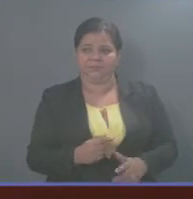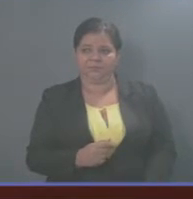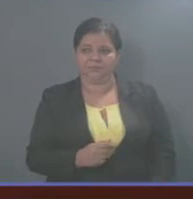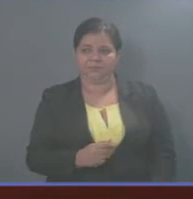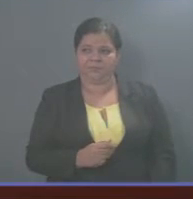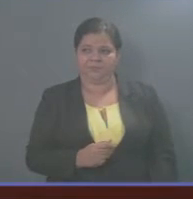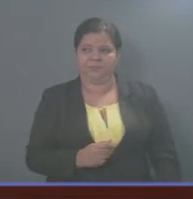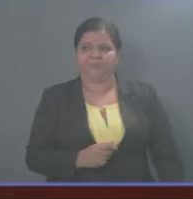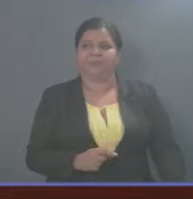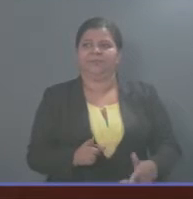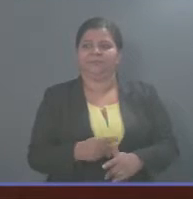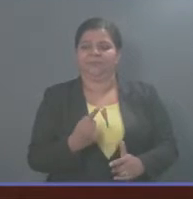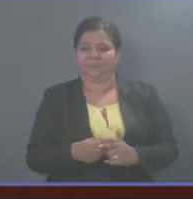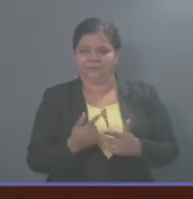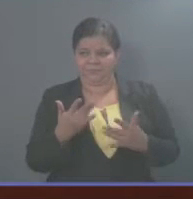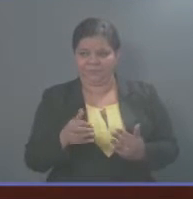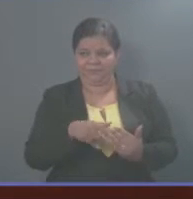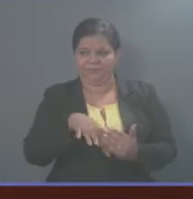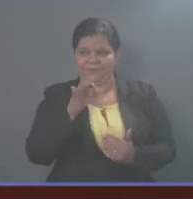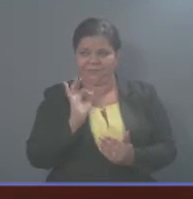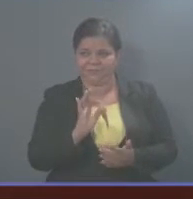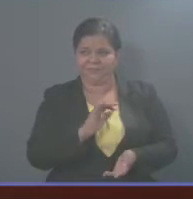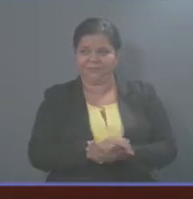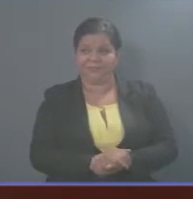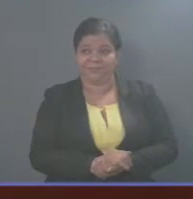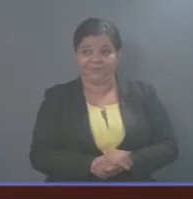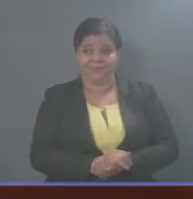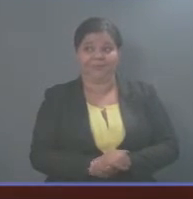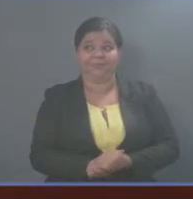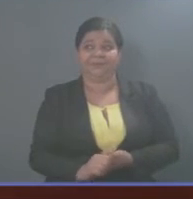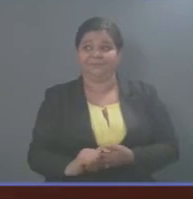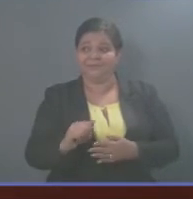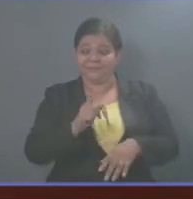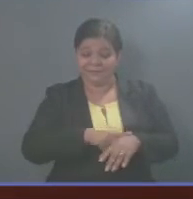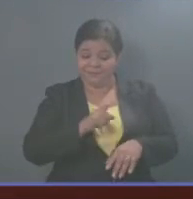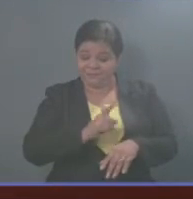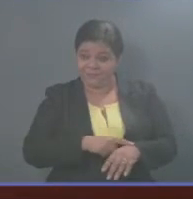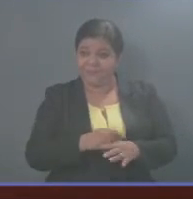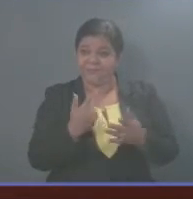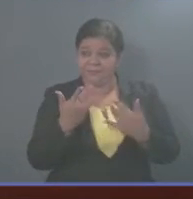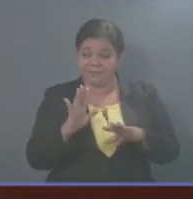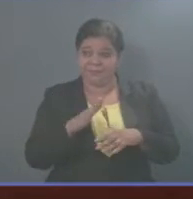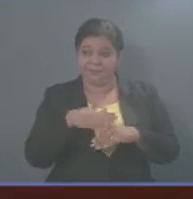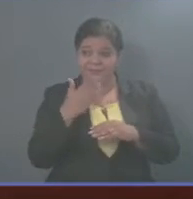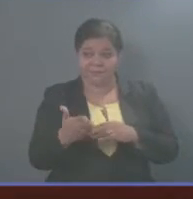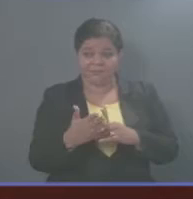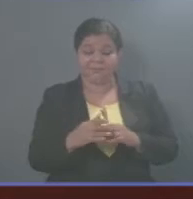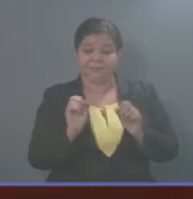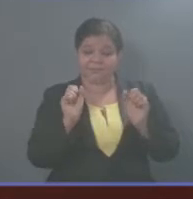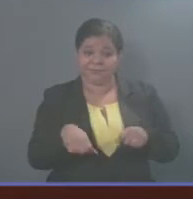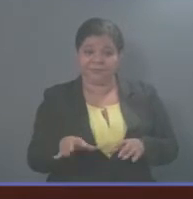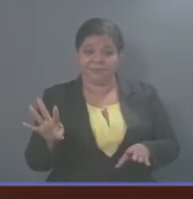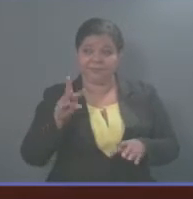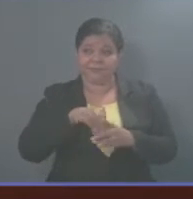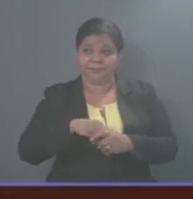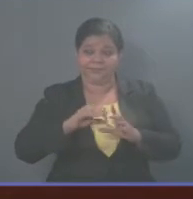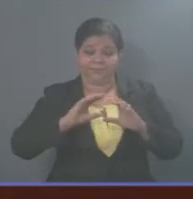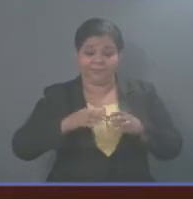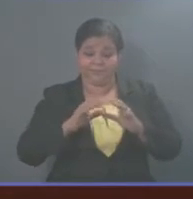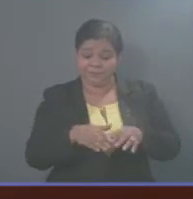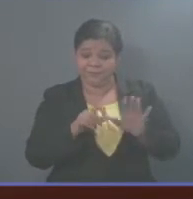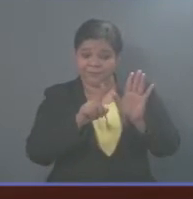Dos, expedientes en estudio. En el periodo que se informa, habrá en poder de la Comisión